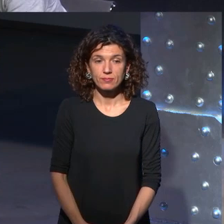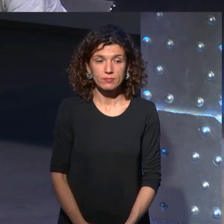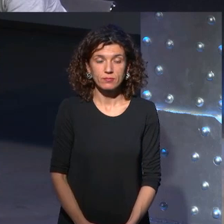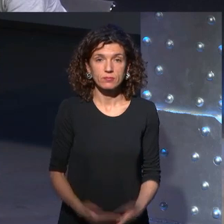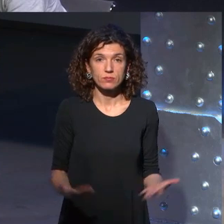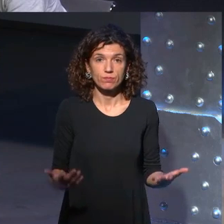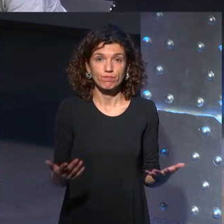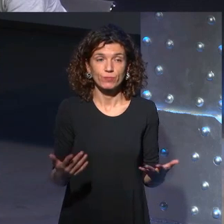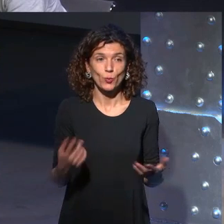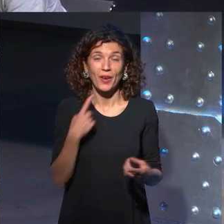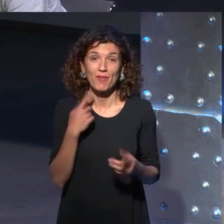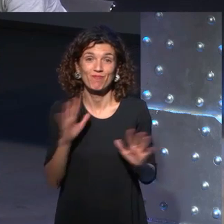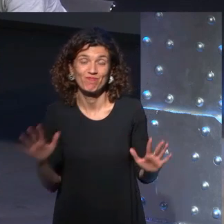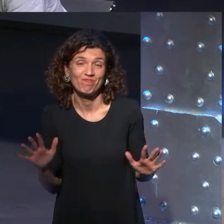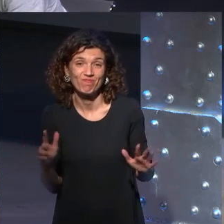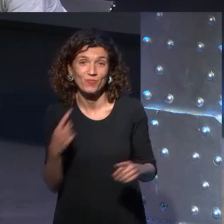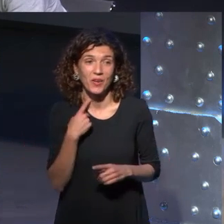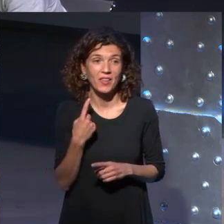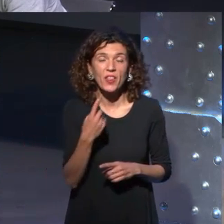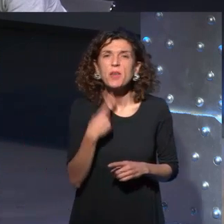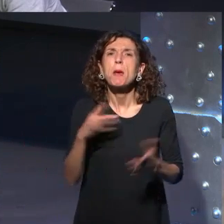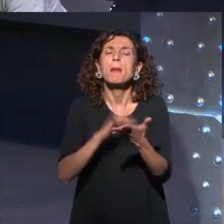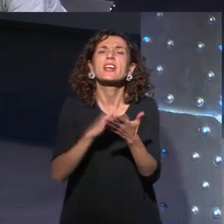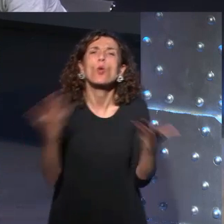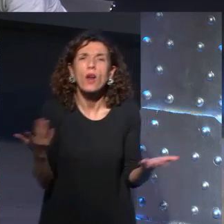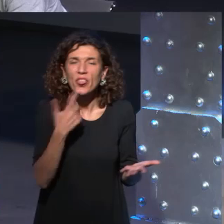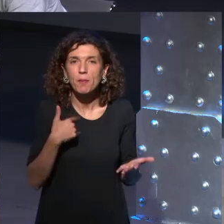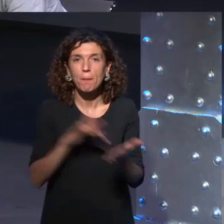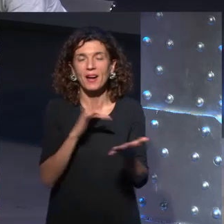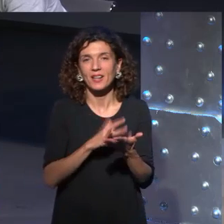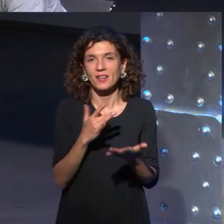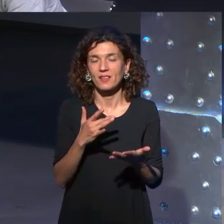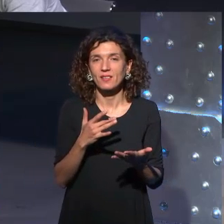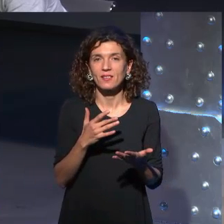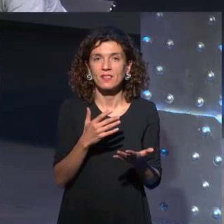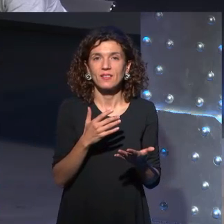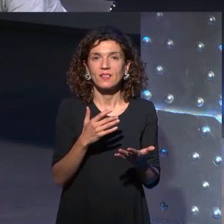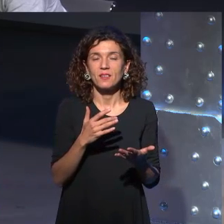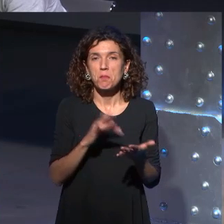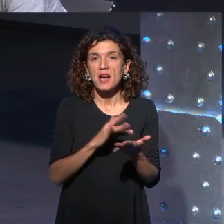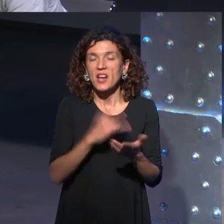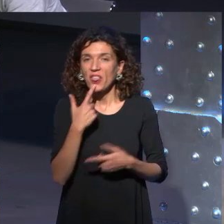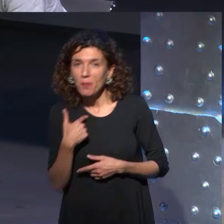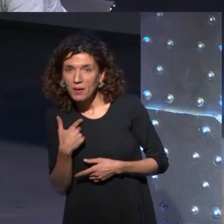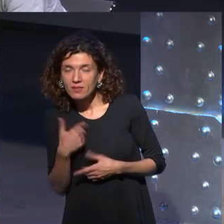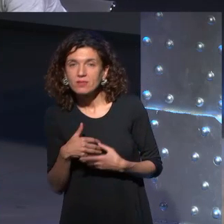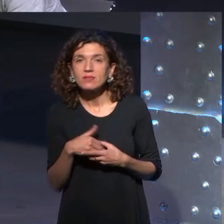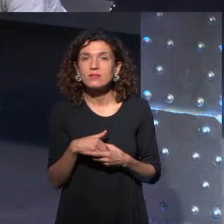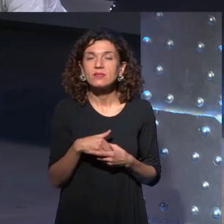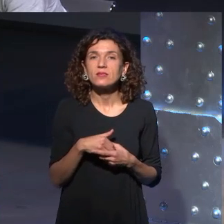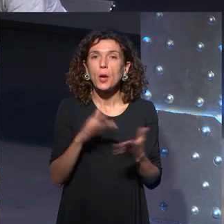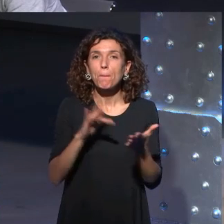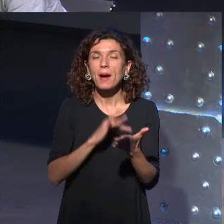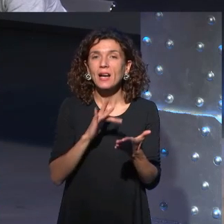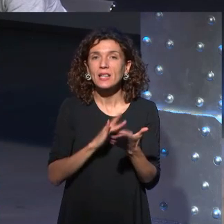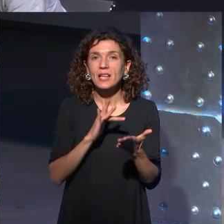lo perdí. Soy muy bruto. Mejor dime la página. Que no, es porque aquí no página lo mismo. Ah, ok. Esas son páginas